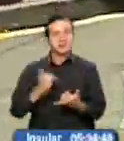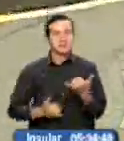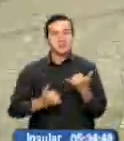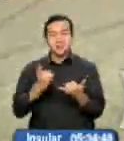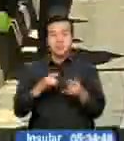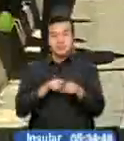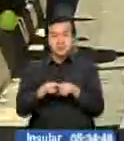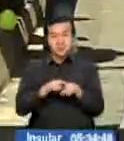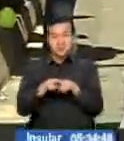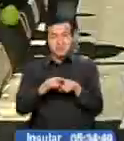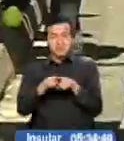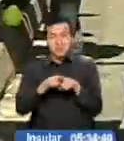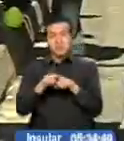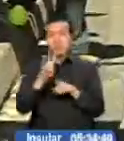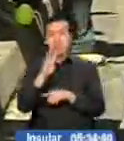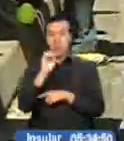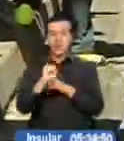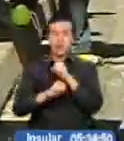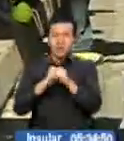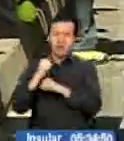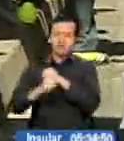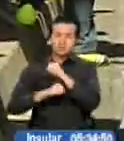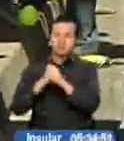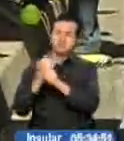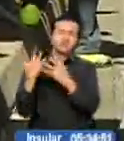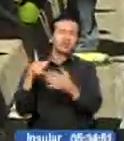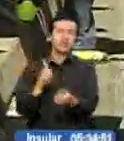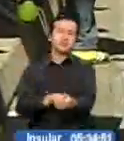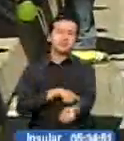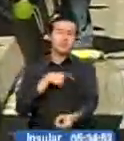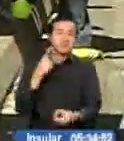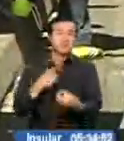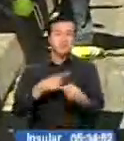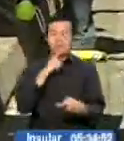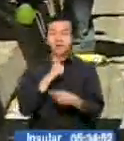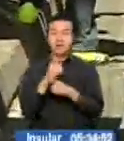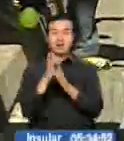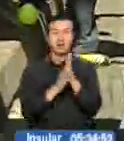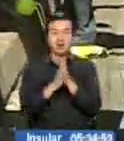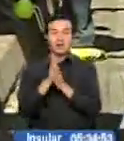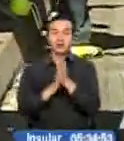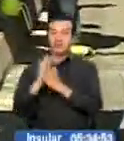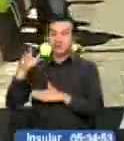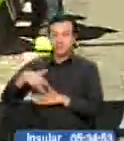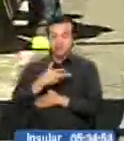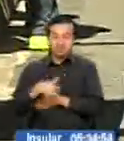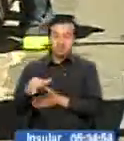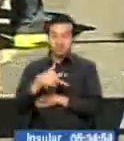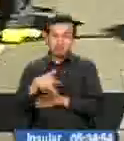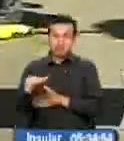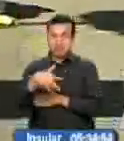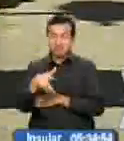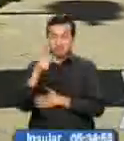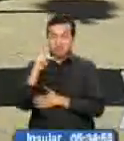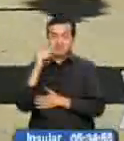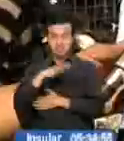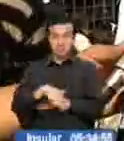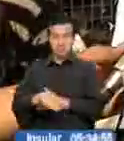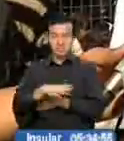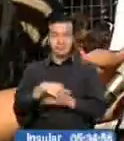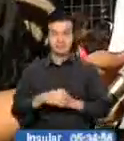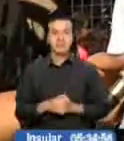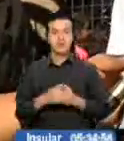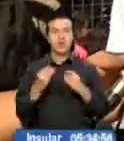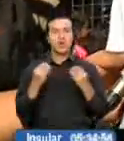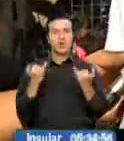de madera, que por más de 40 años se realiza en la capital, aprovechando las empinadas calles de sus barrios más tradicionales. Este año ha